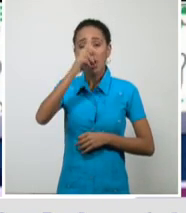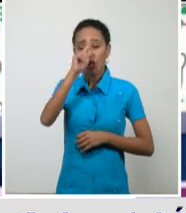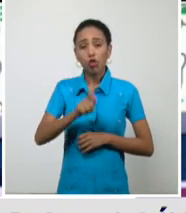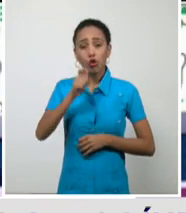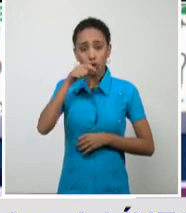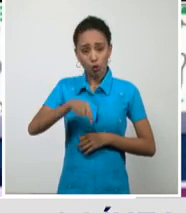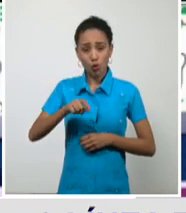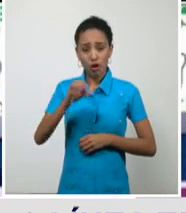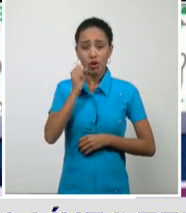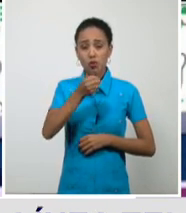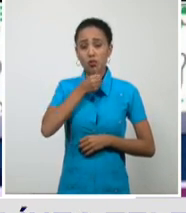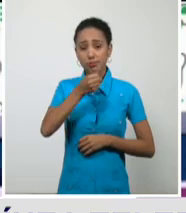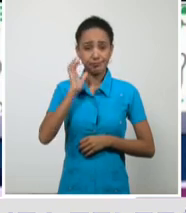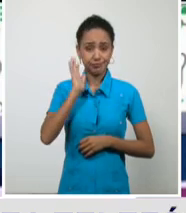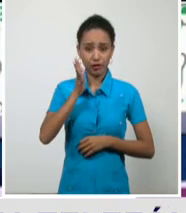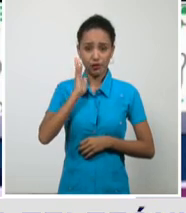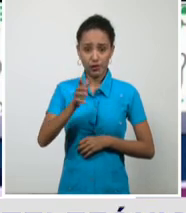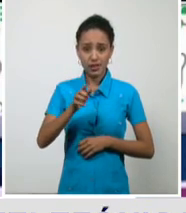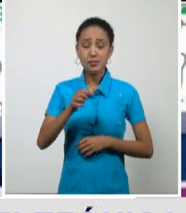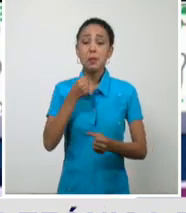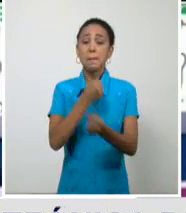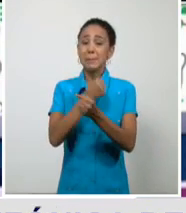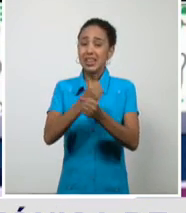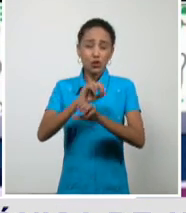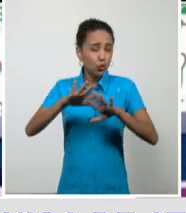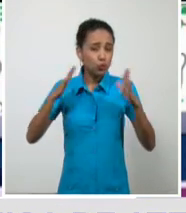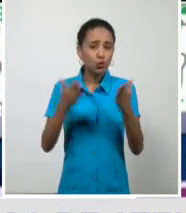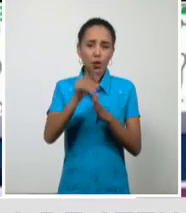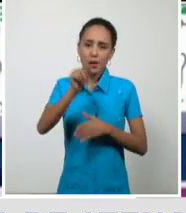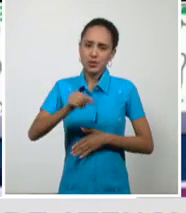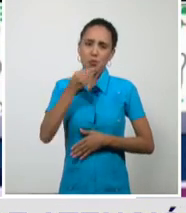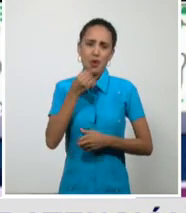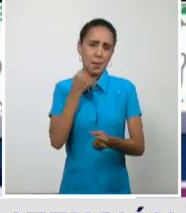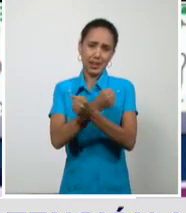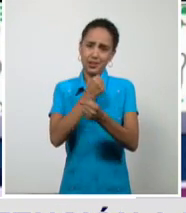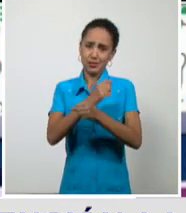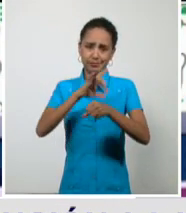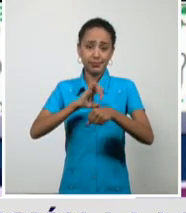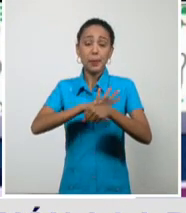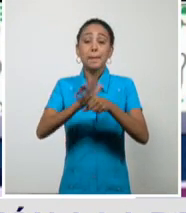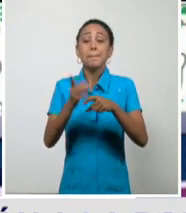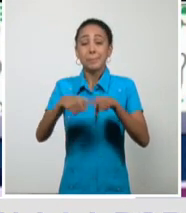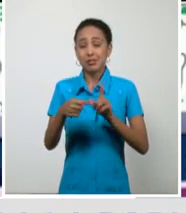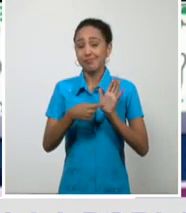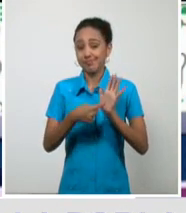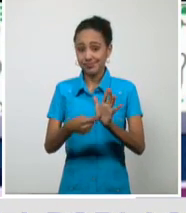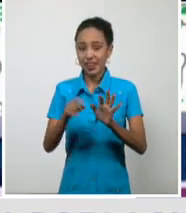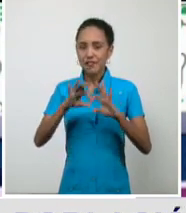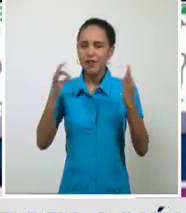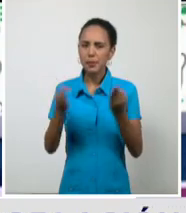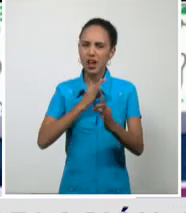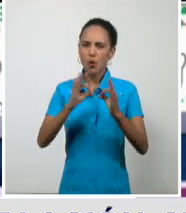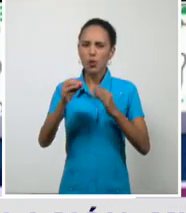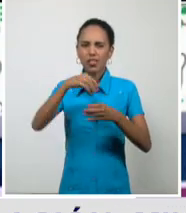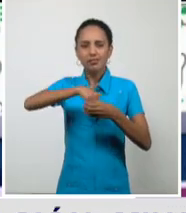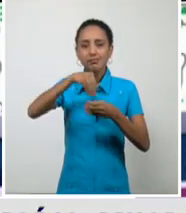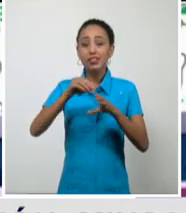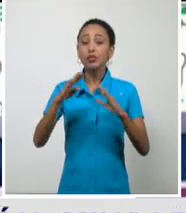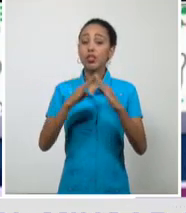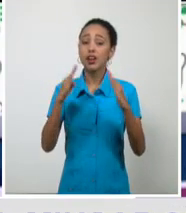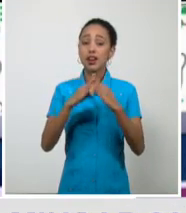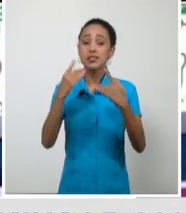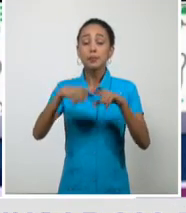de prensa, de que riesgo tenemos todos. No obstante, esta familia se protege en casa, pero tenemos que